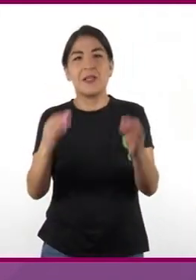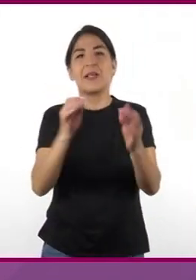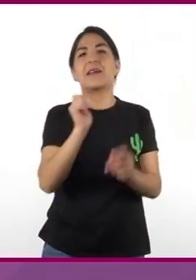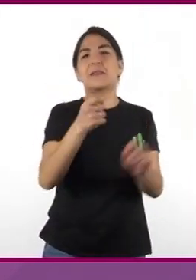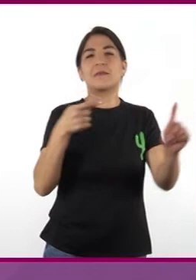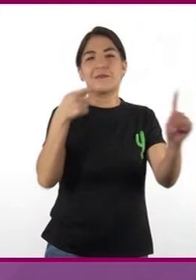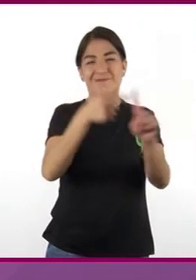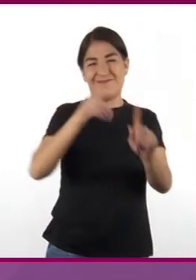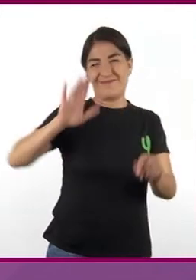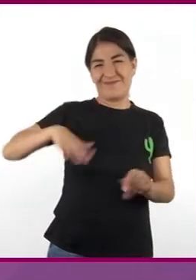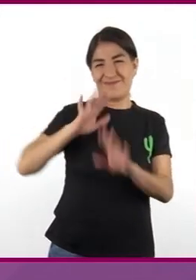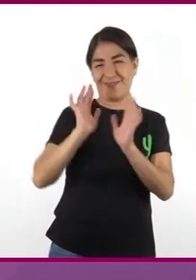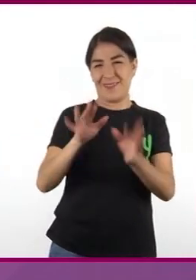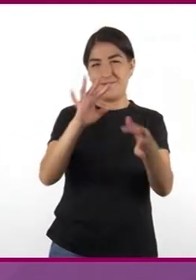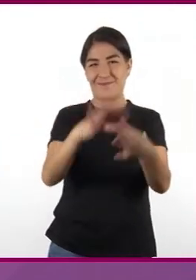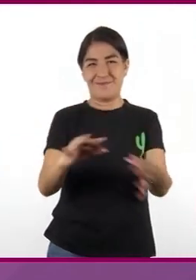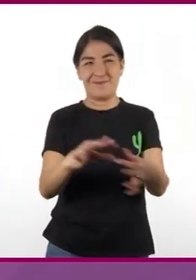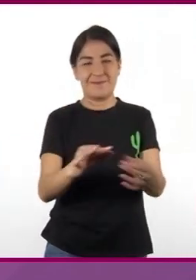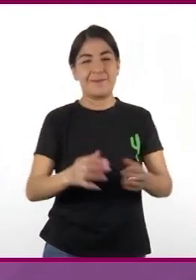hemos señalado.